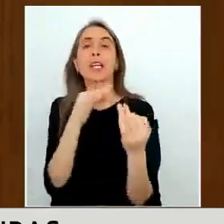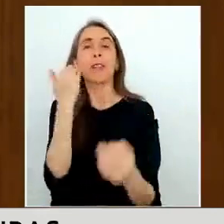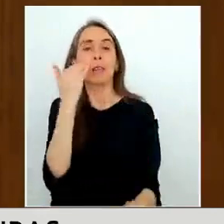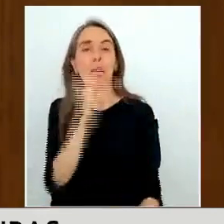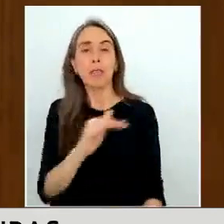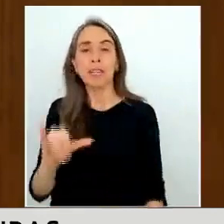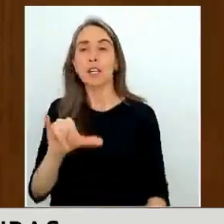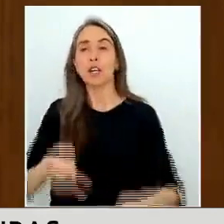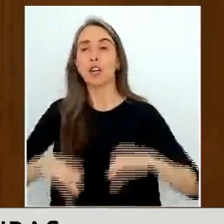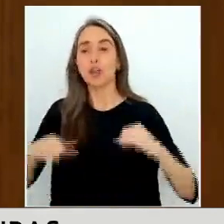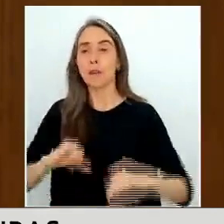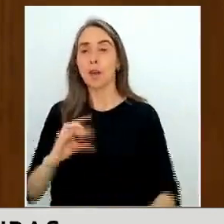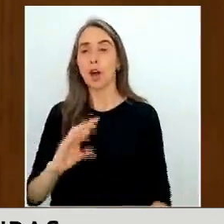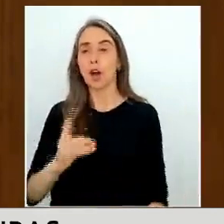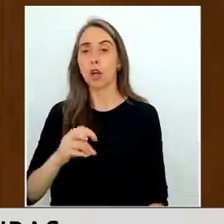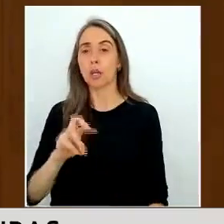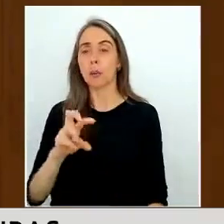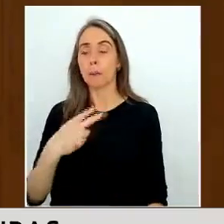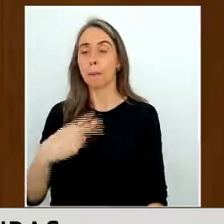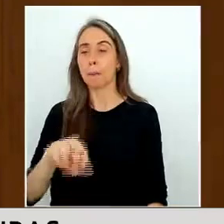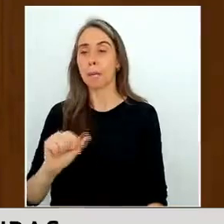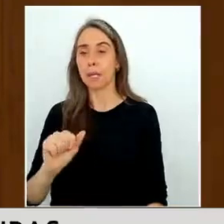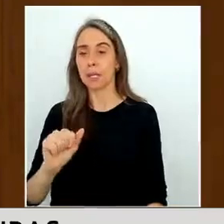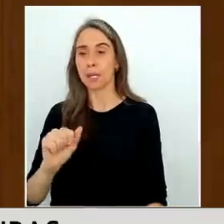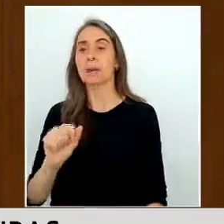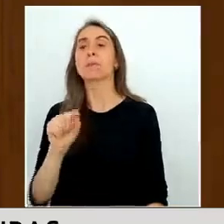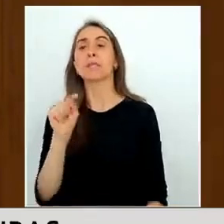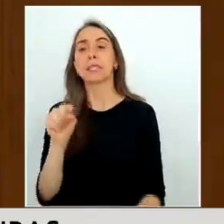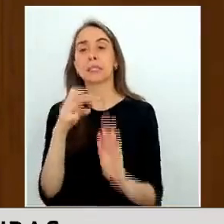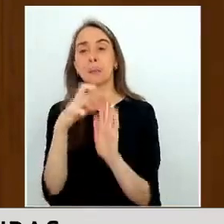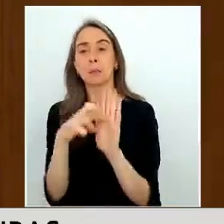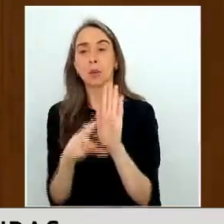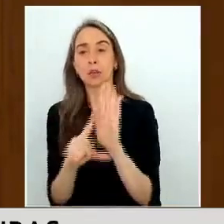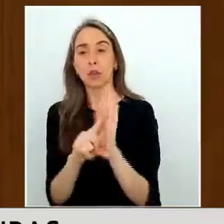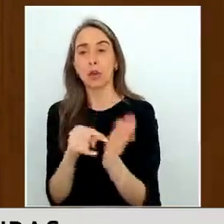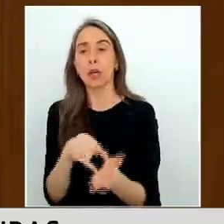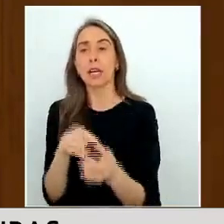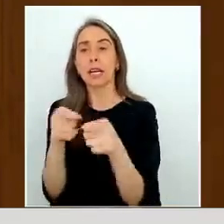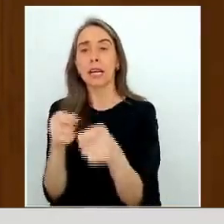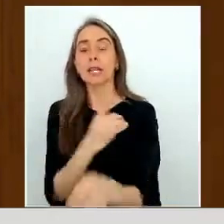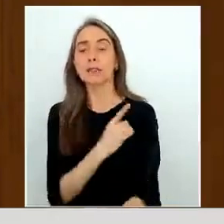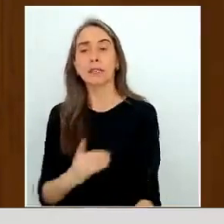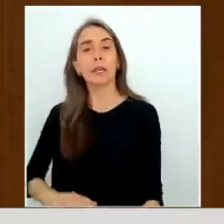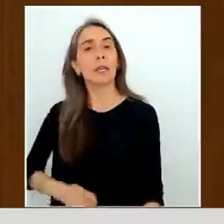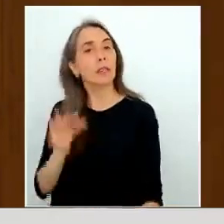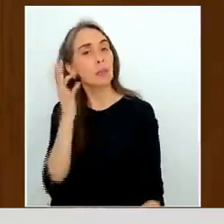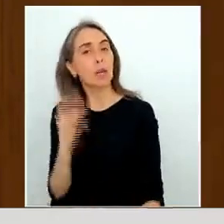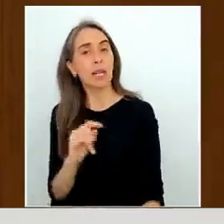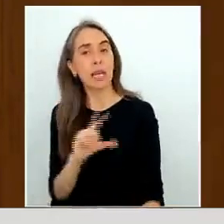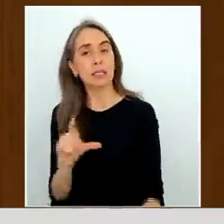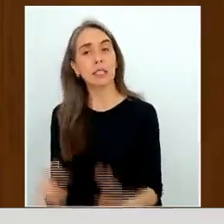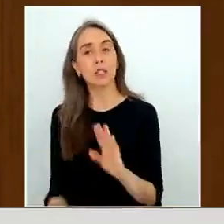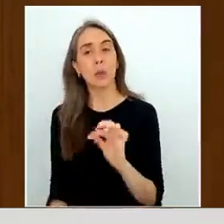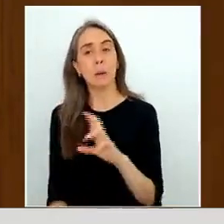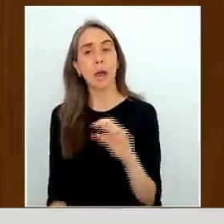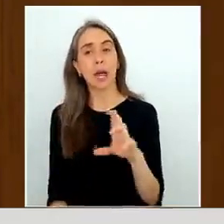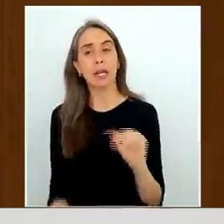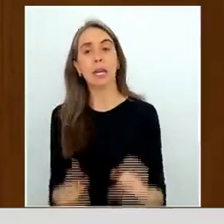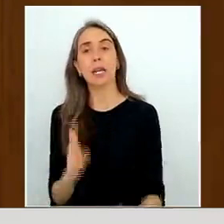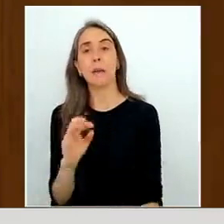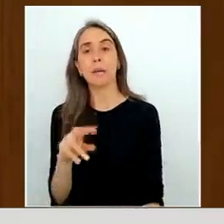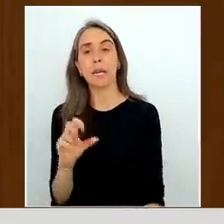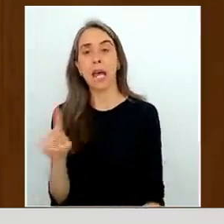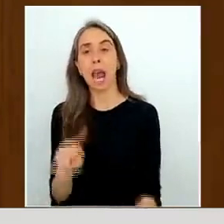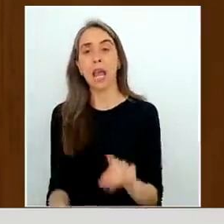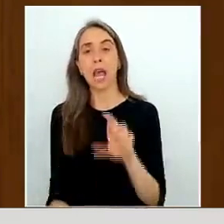Jorge Peña Jen esta iniciativa tiene su origen en una moción de las diputadas Castillo Barrera bernales Ramírez